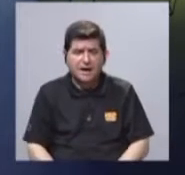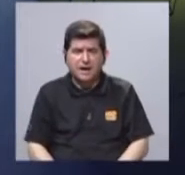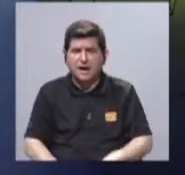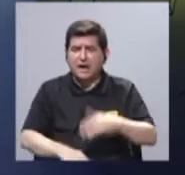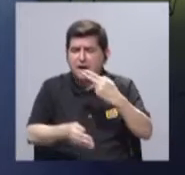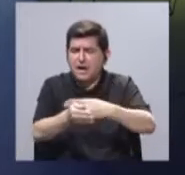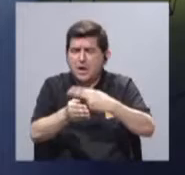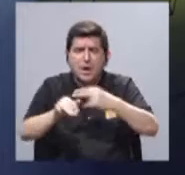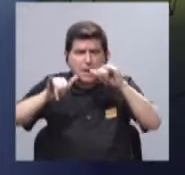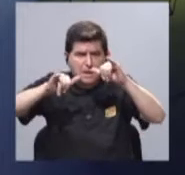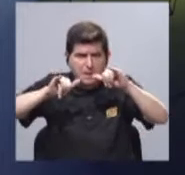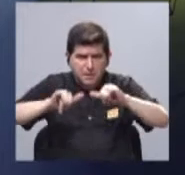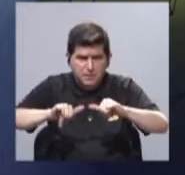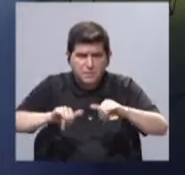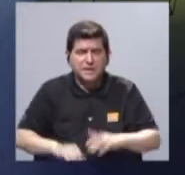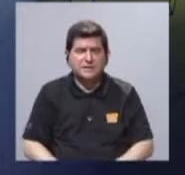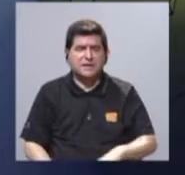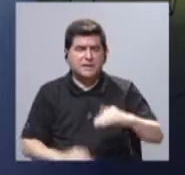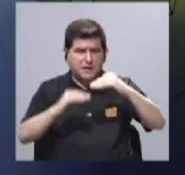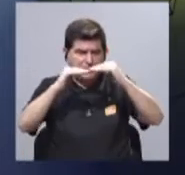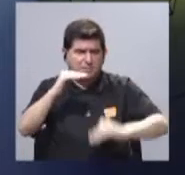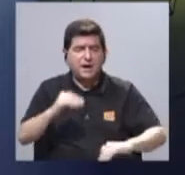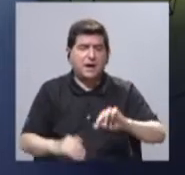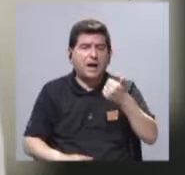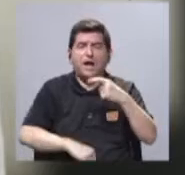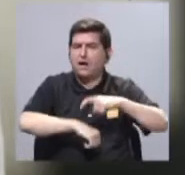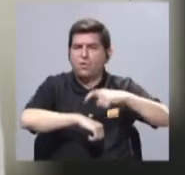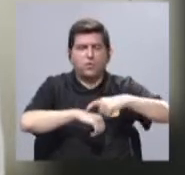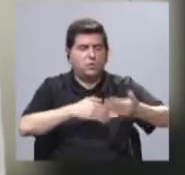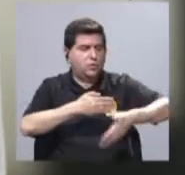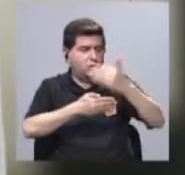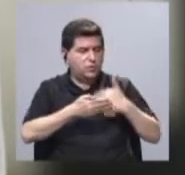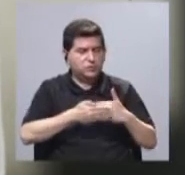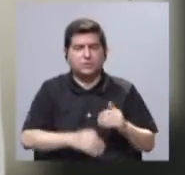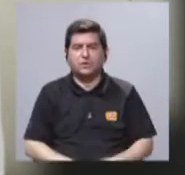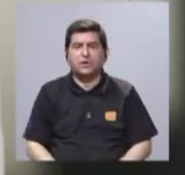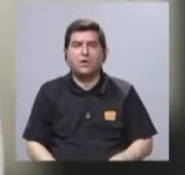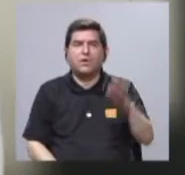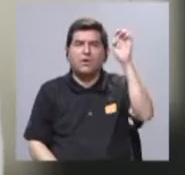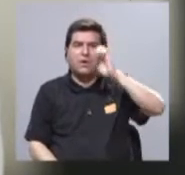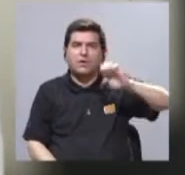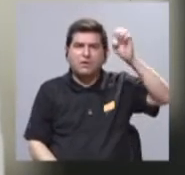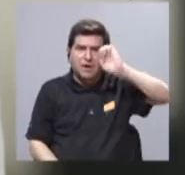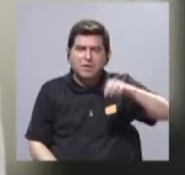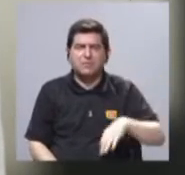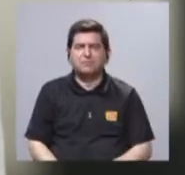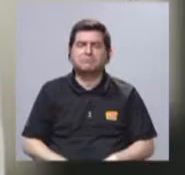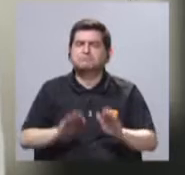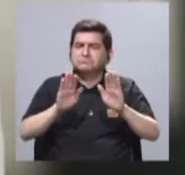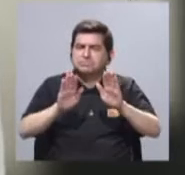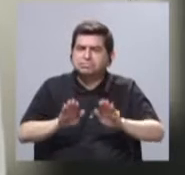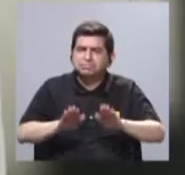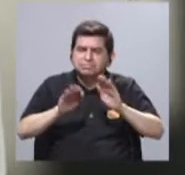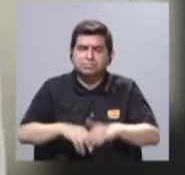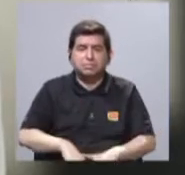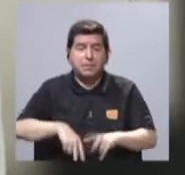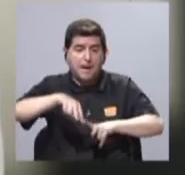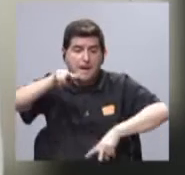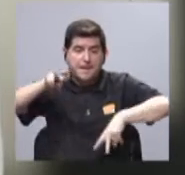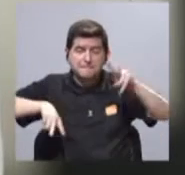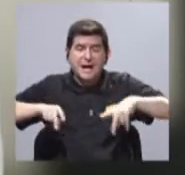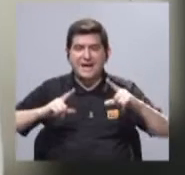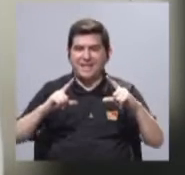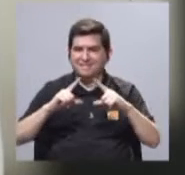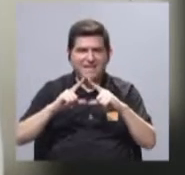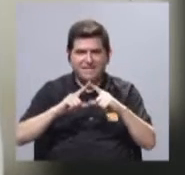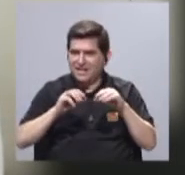hospitalizaciones son bajas comparados lo menos con otros periodos y europa de momento está bastante tranquila la variante delta